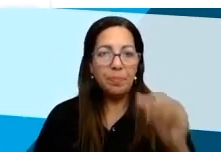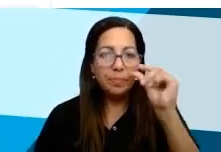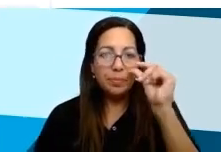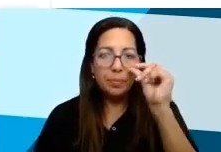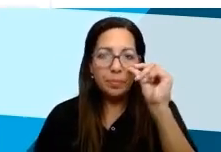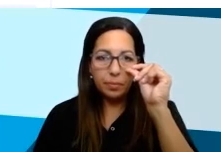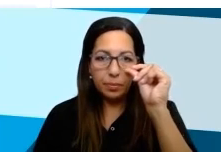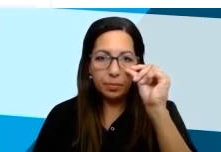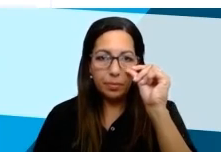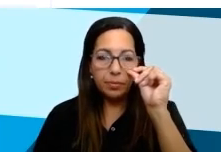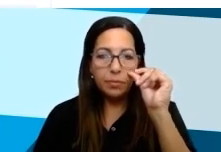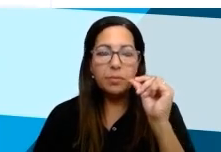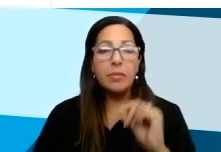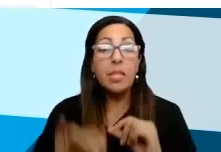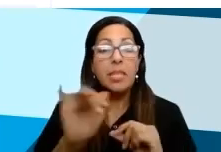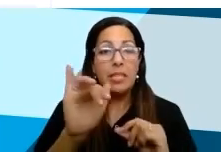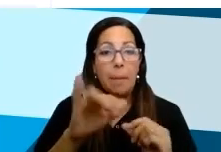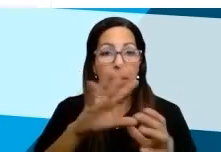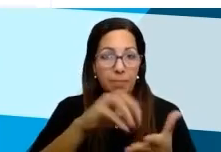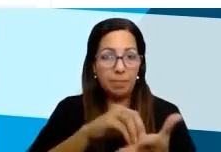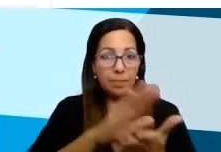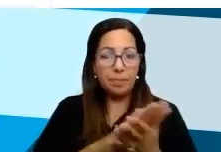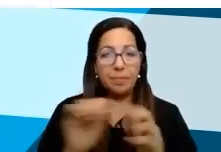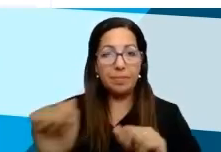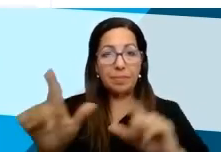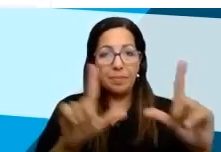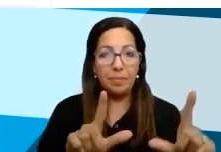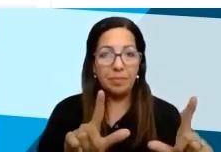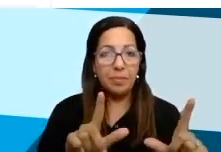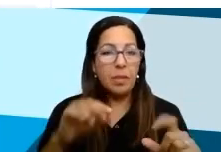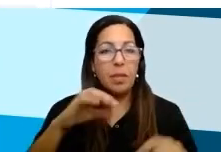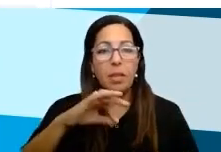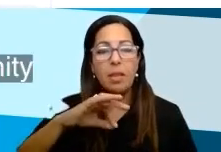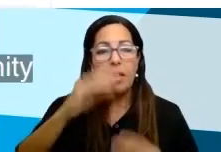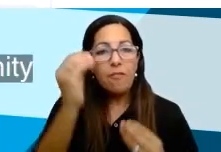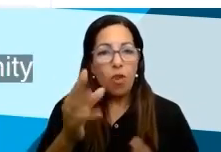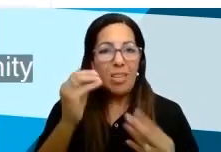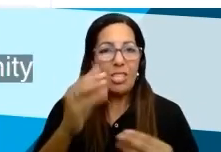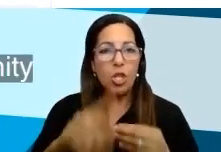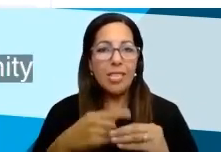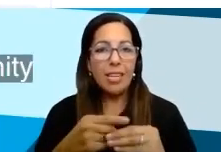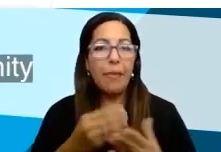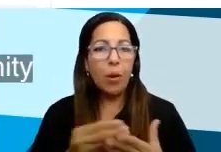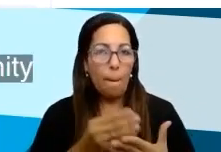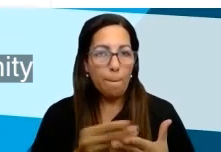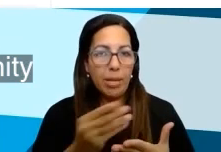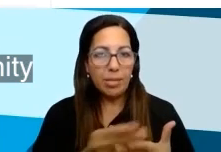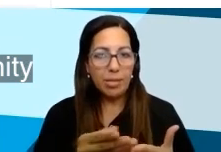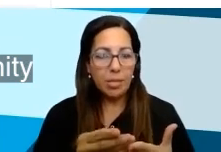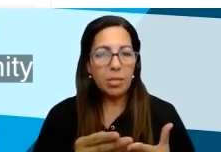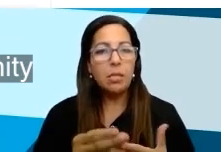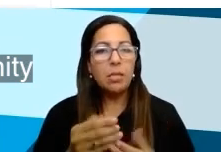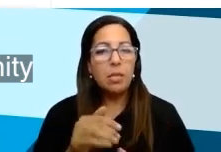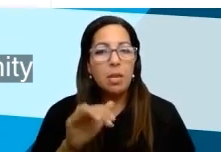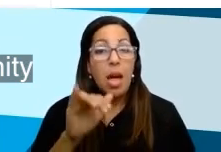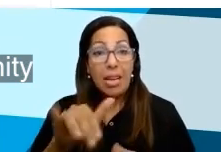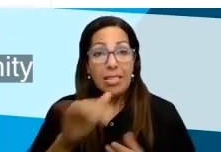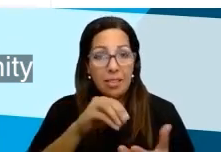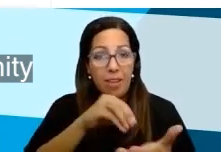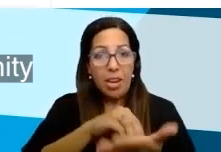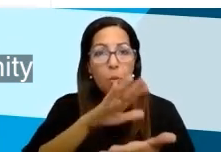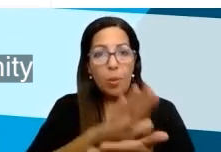página lo que es información sobre compras. Van a estar publicándose